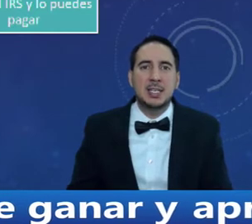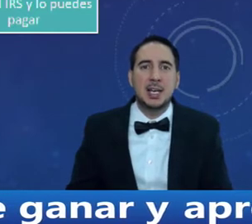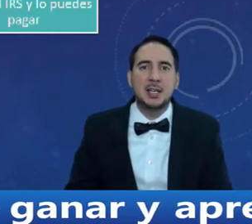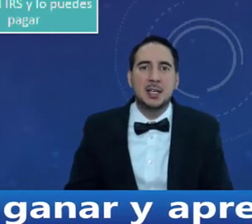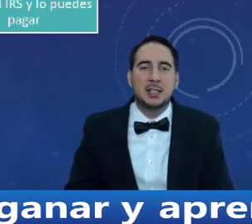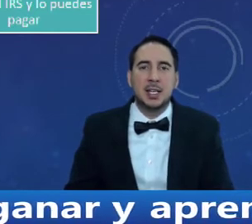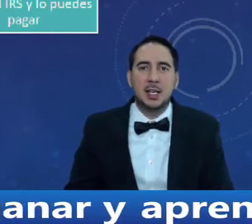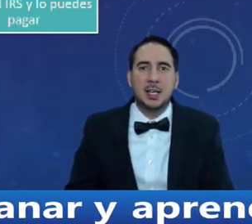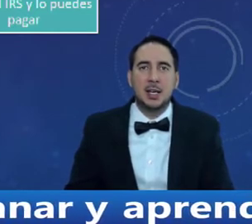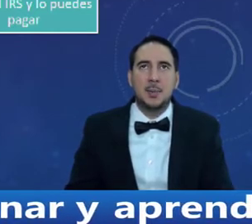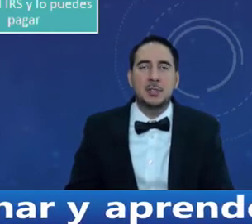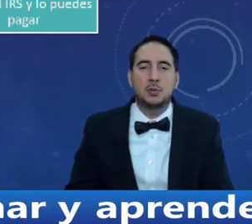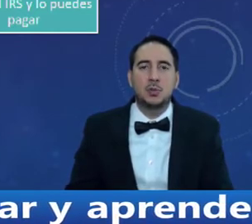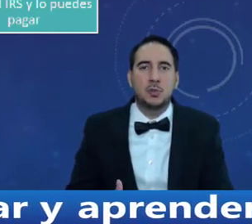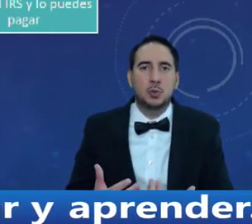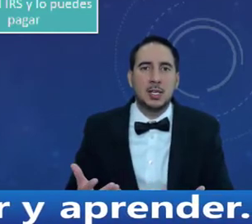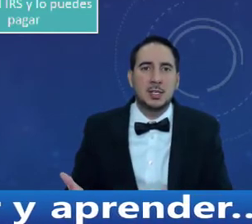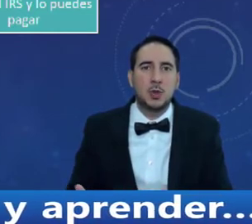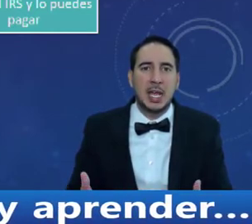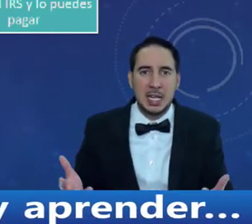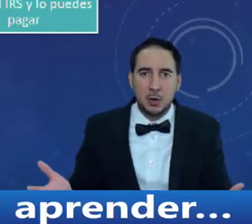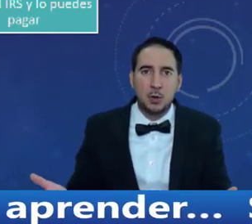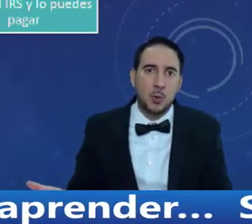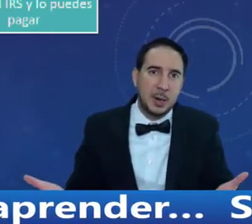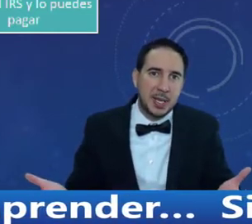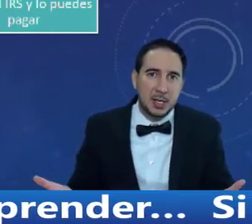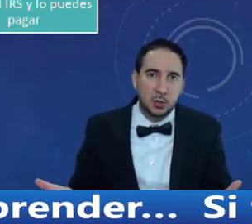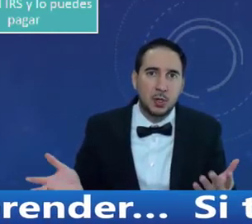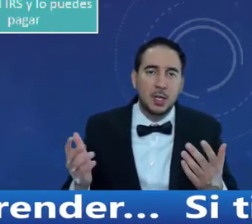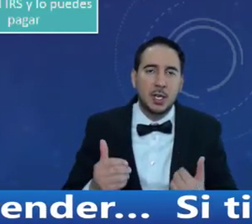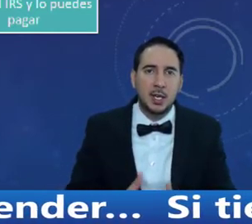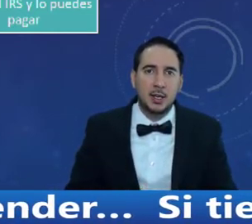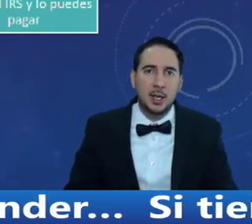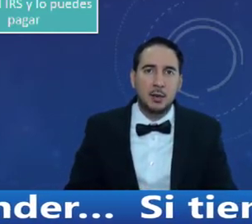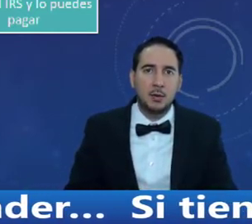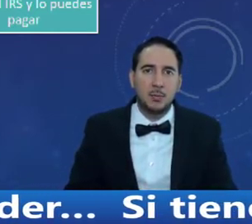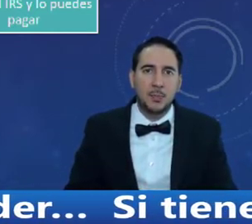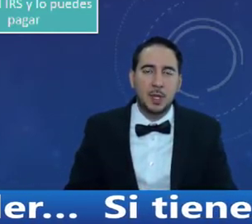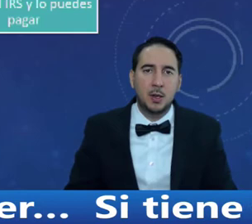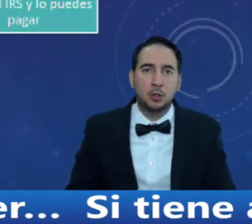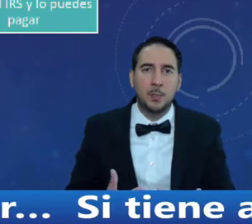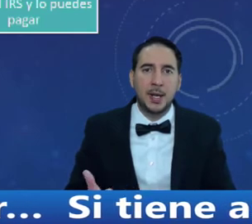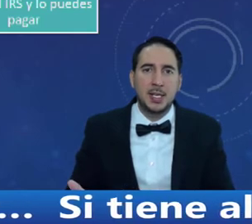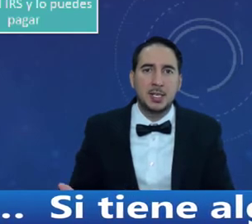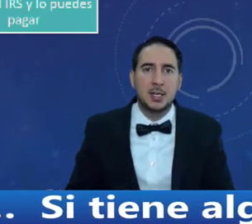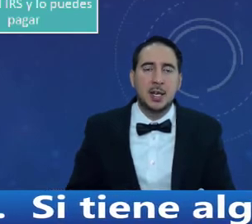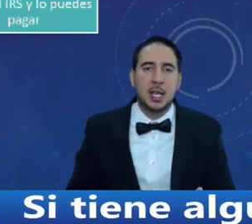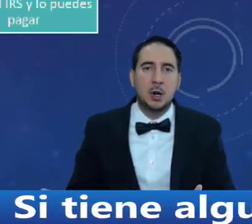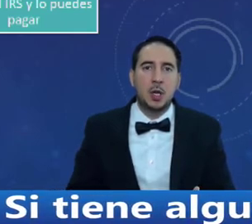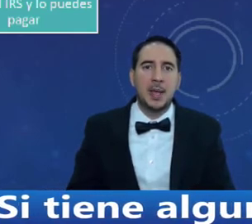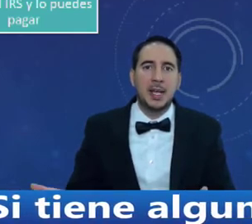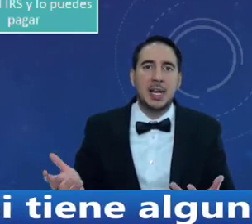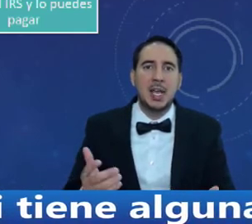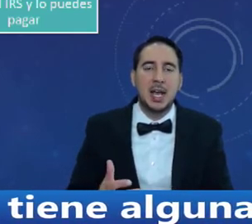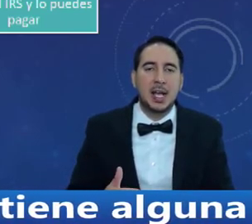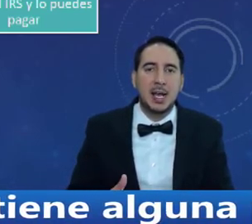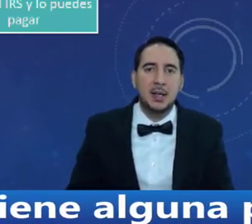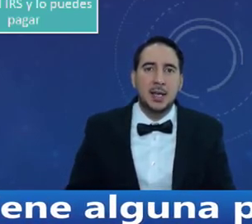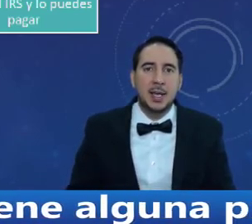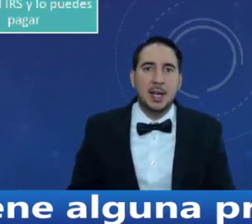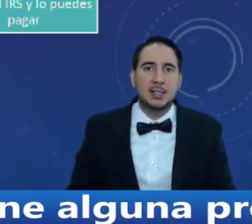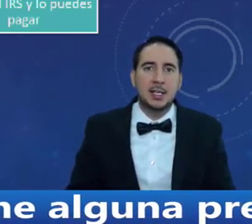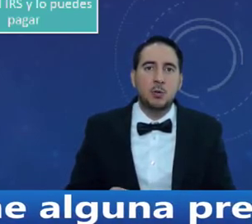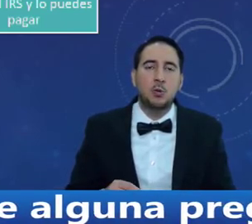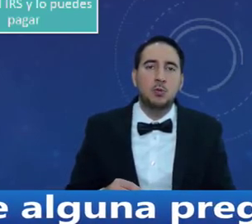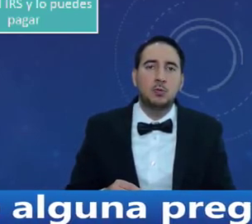su licencia, si usted ha sido ingeniero, como era mi caso en otro país, lo que me requería acá